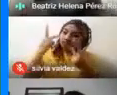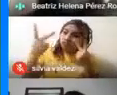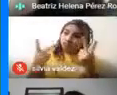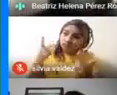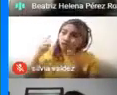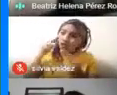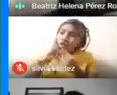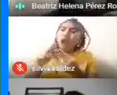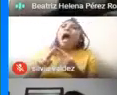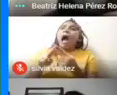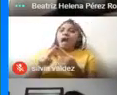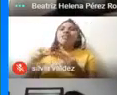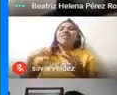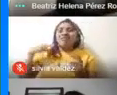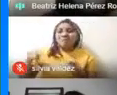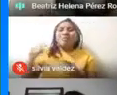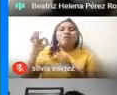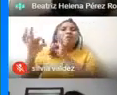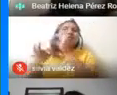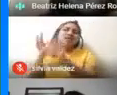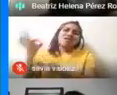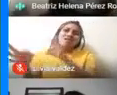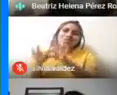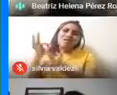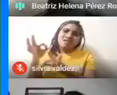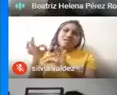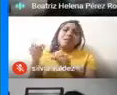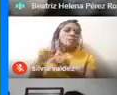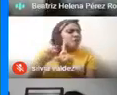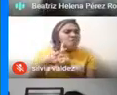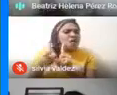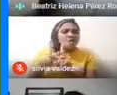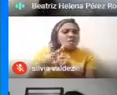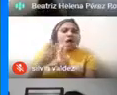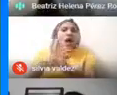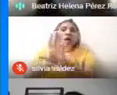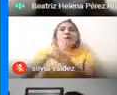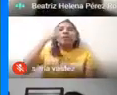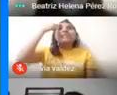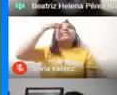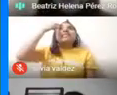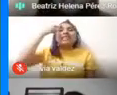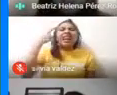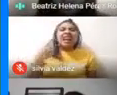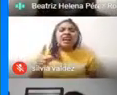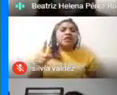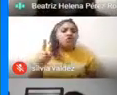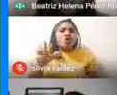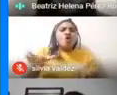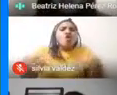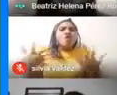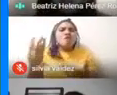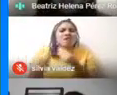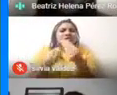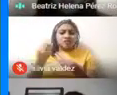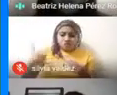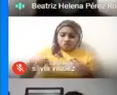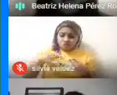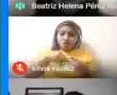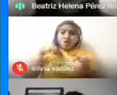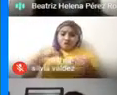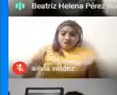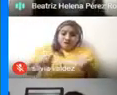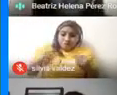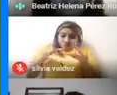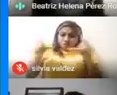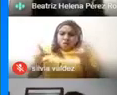tengo que tener a valorarlo. Primero, lo primero es, antes de pensarnos en qué es, cómo hacemos aquellos que estamos en el territorio